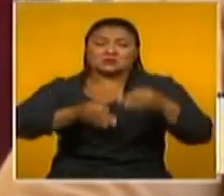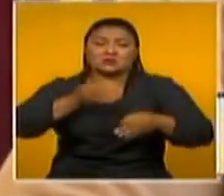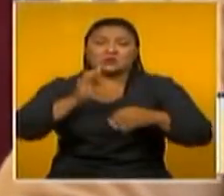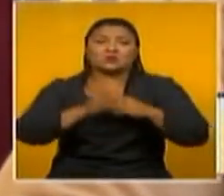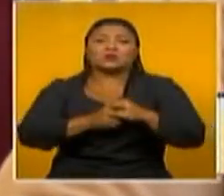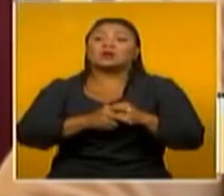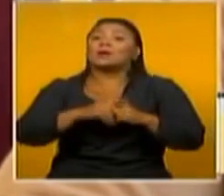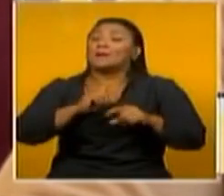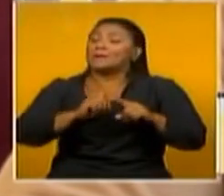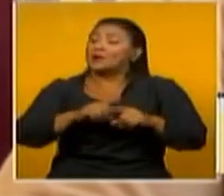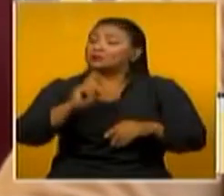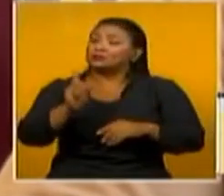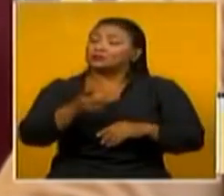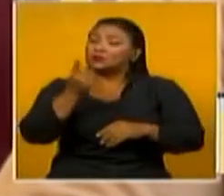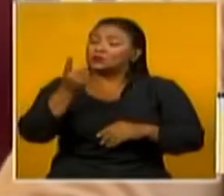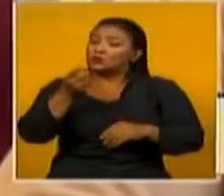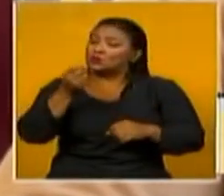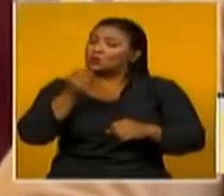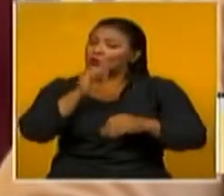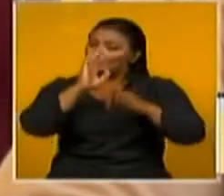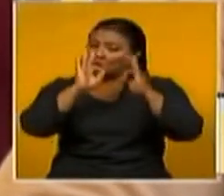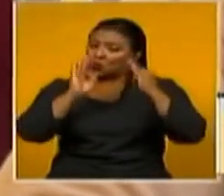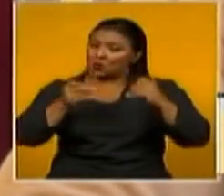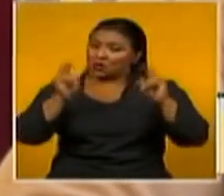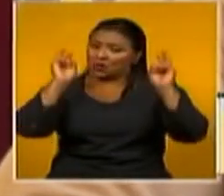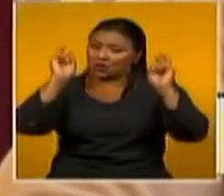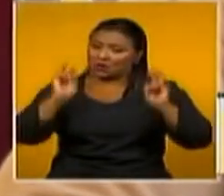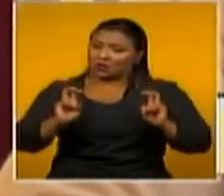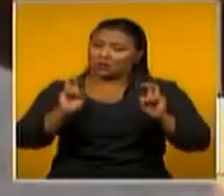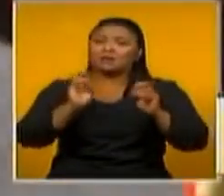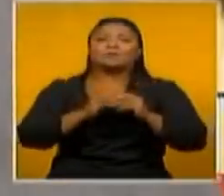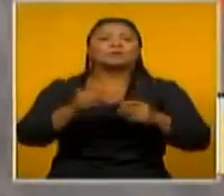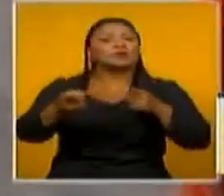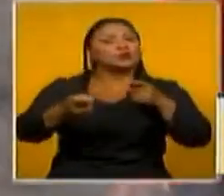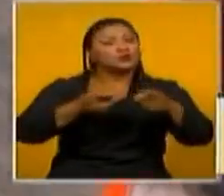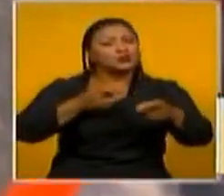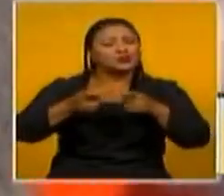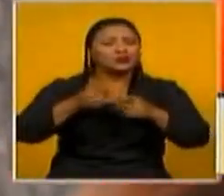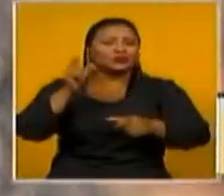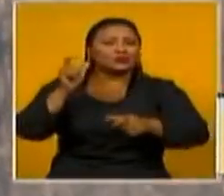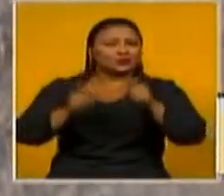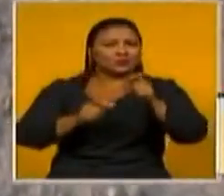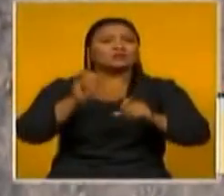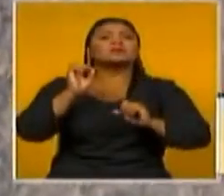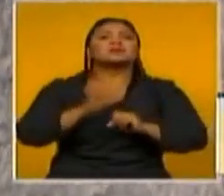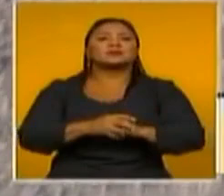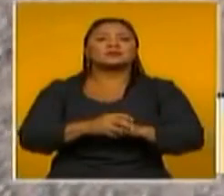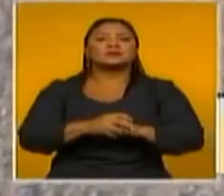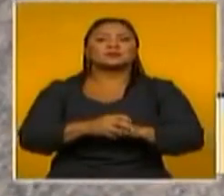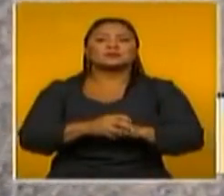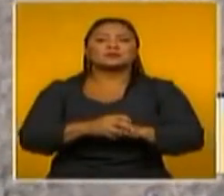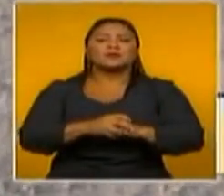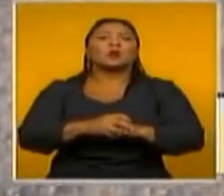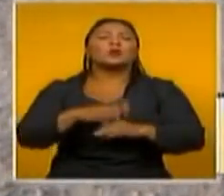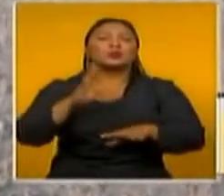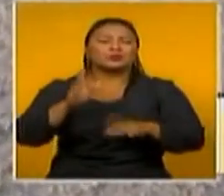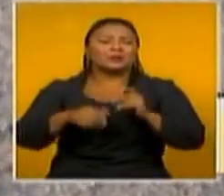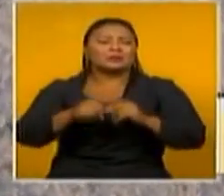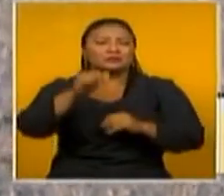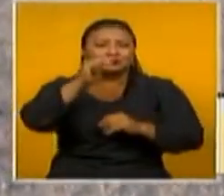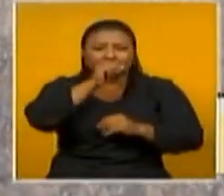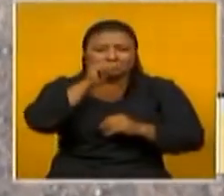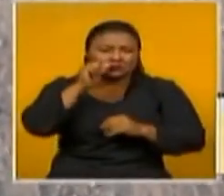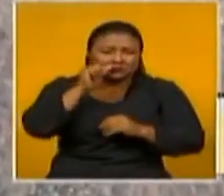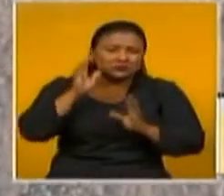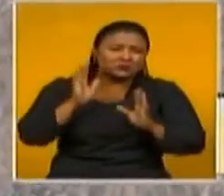uno de los ejes a tratar es este tema del control de personas que tienen adicciones